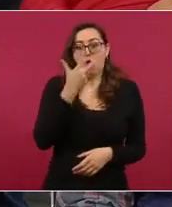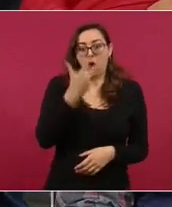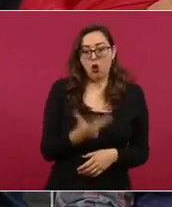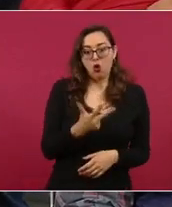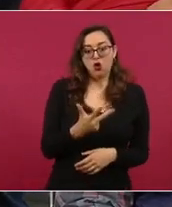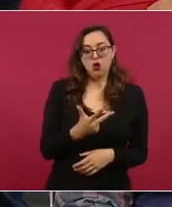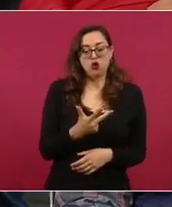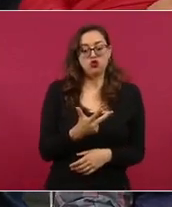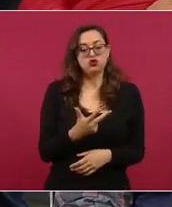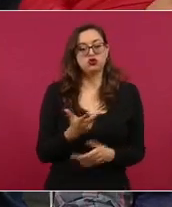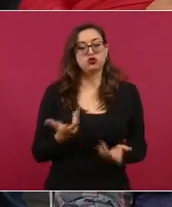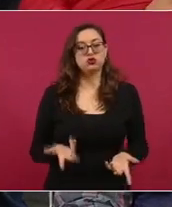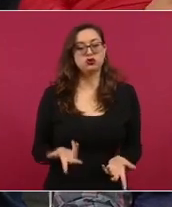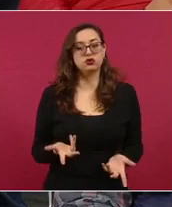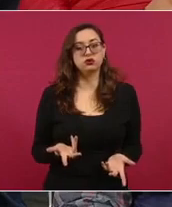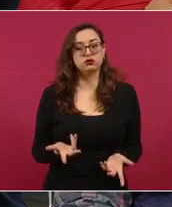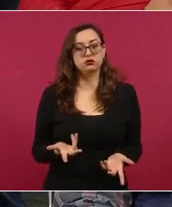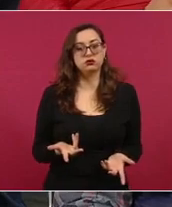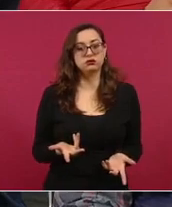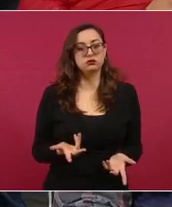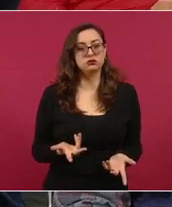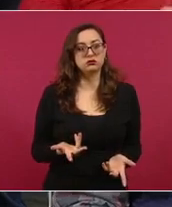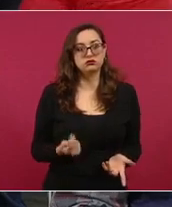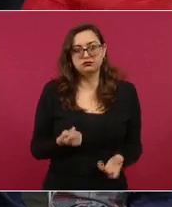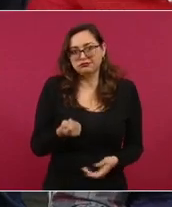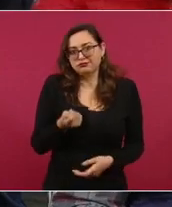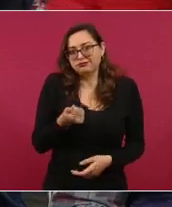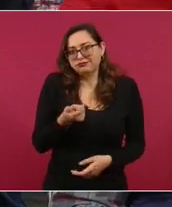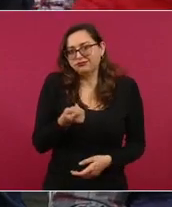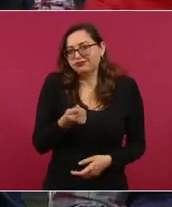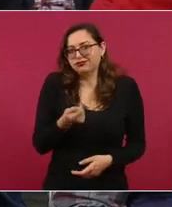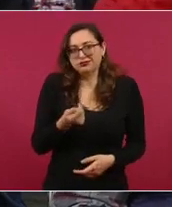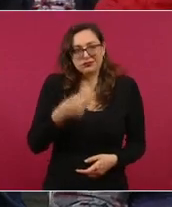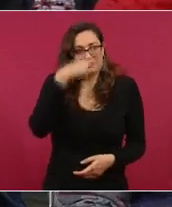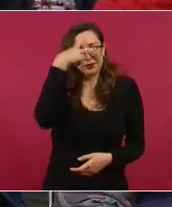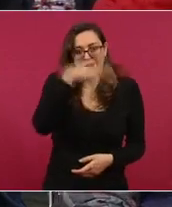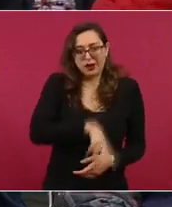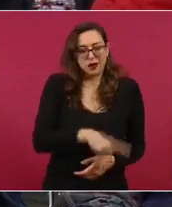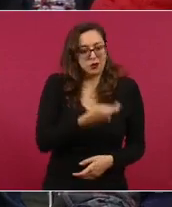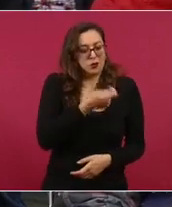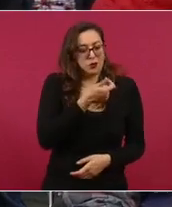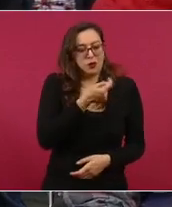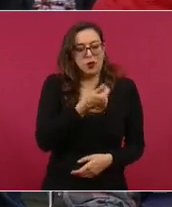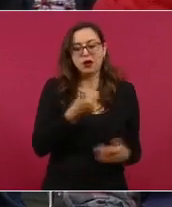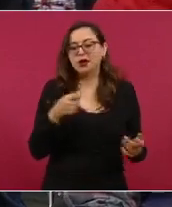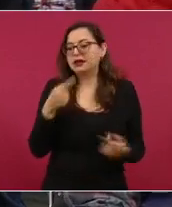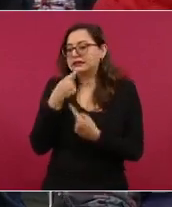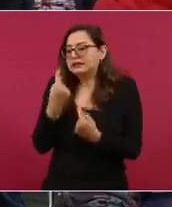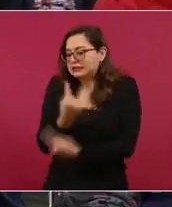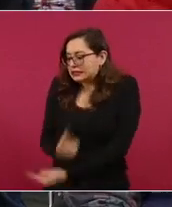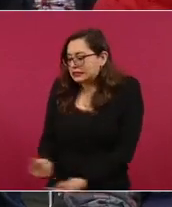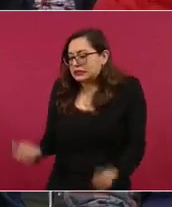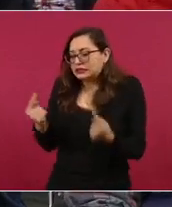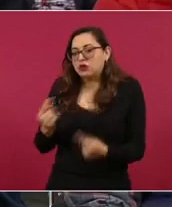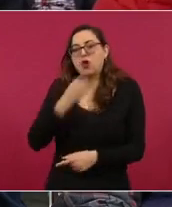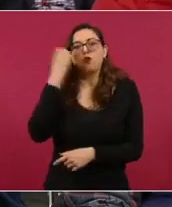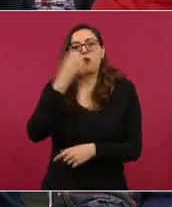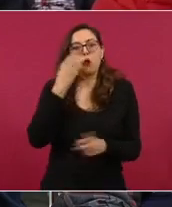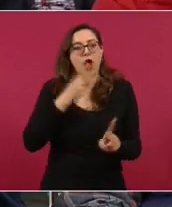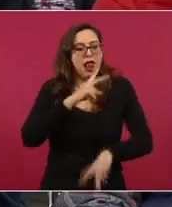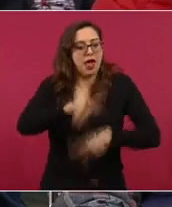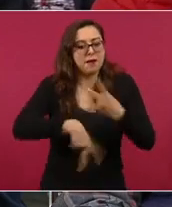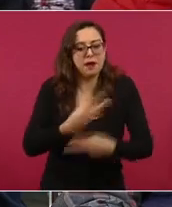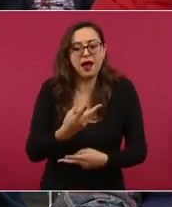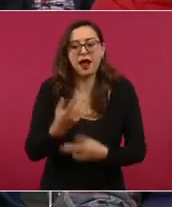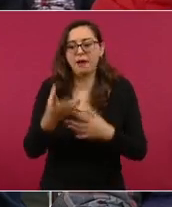nacidos en México y los demás mexicanos, son muy pocos. Imagínese usted los niños que van a una escuelita de fútbol, que se hacen jóvenes, que están en